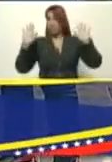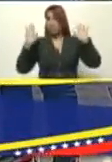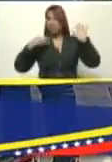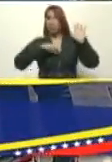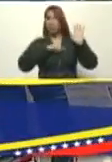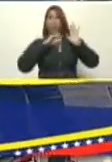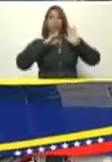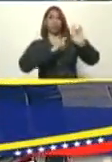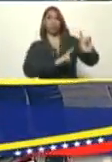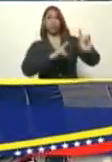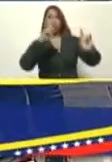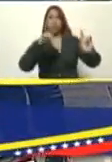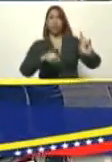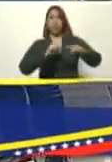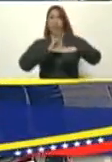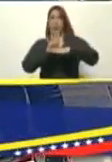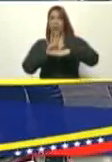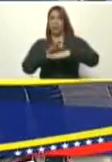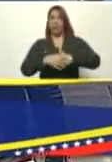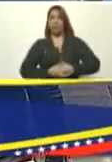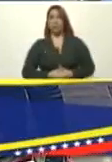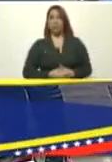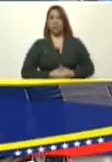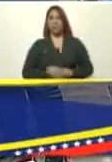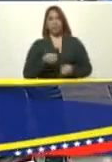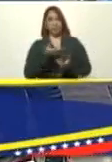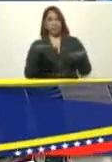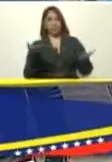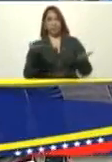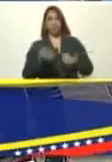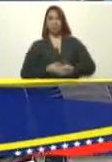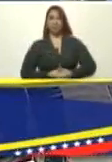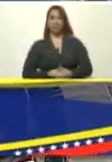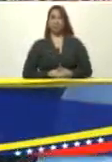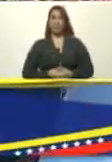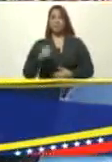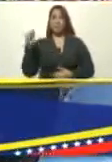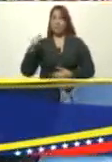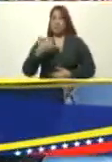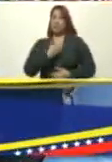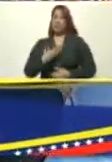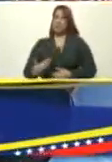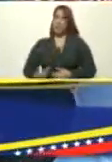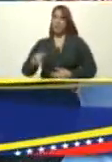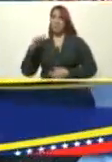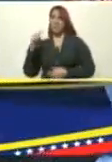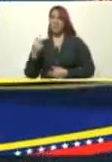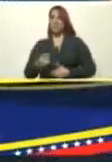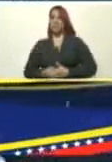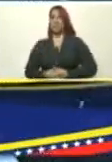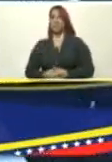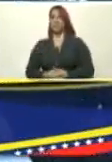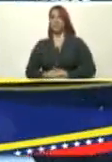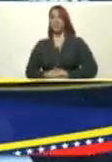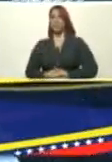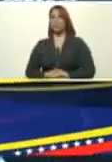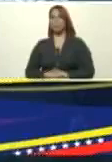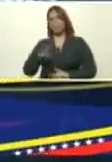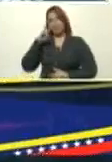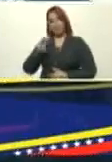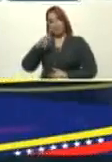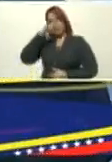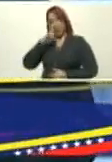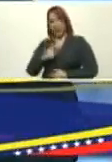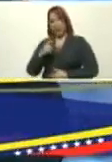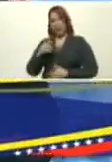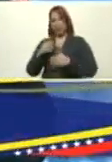estamos, en El Alba para todo el mundo. Sí, presidente, bueno, en principio uno ve pues este año que